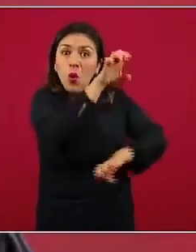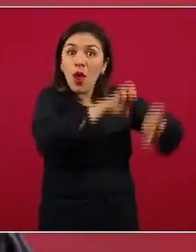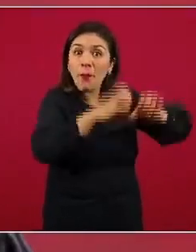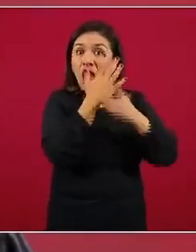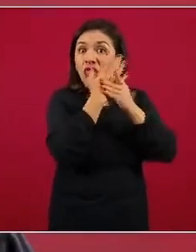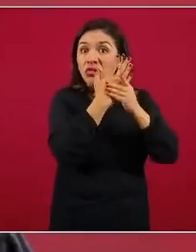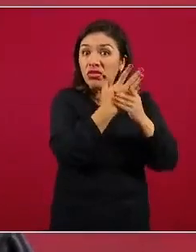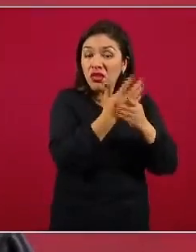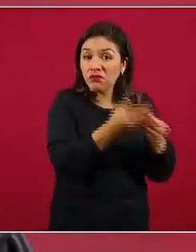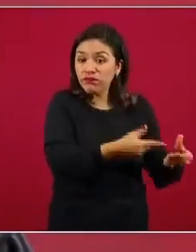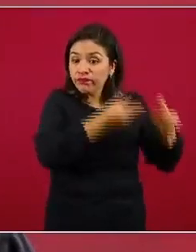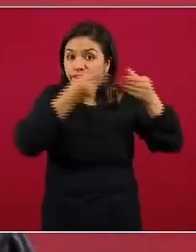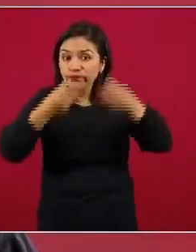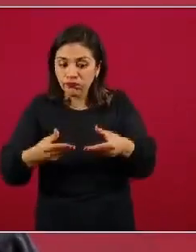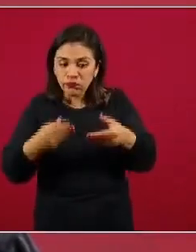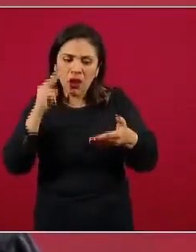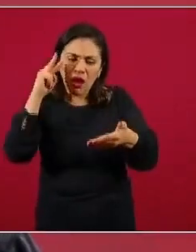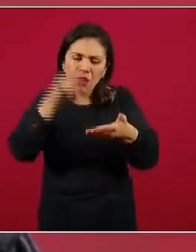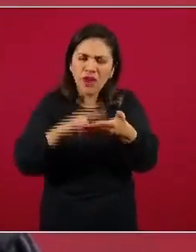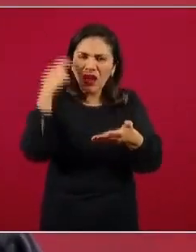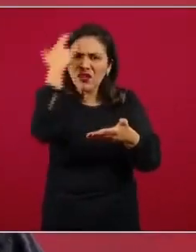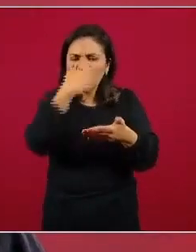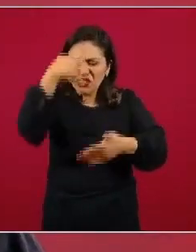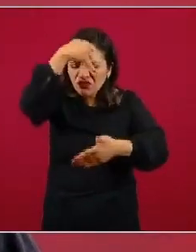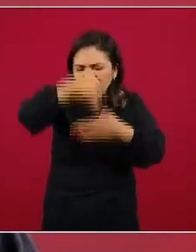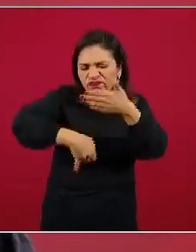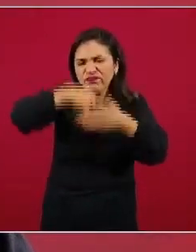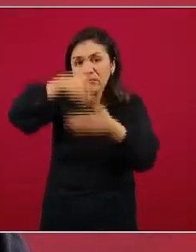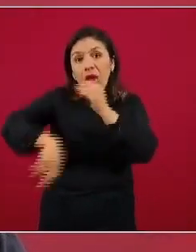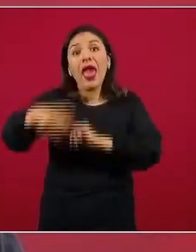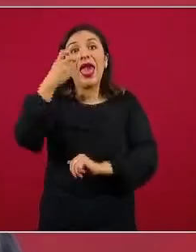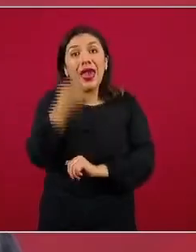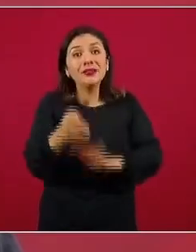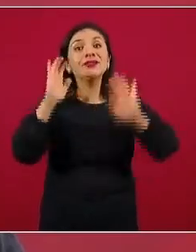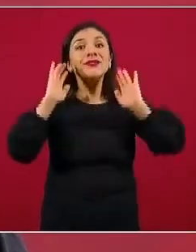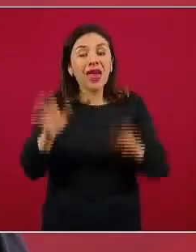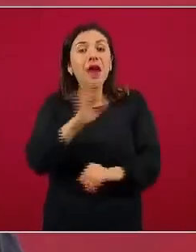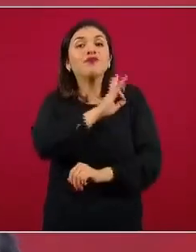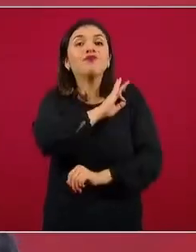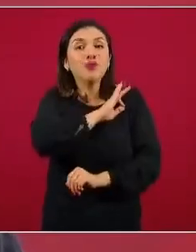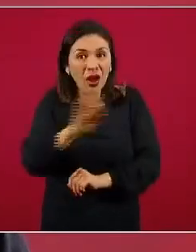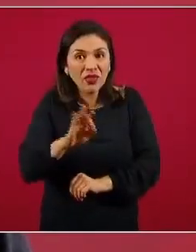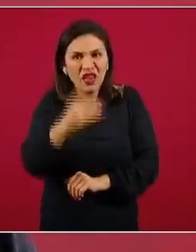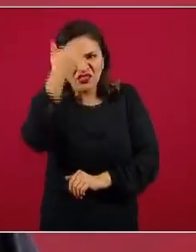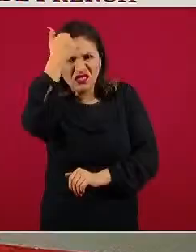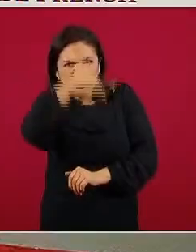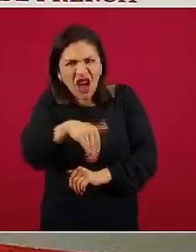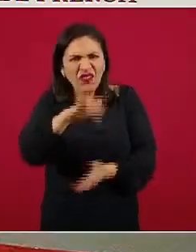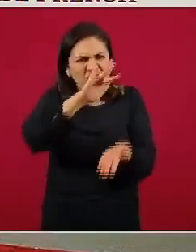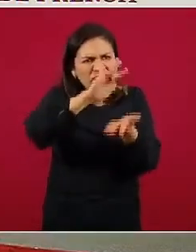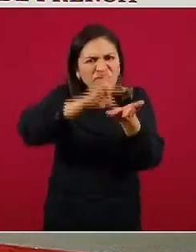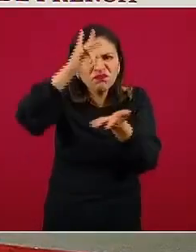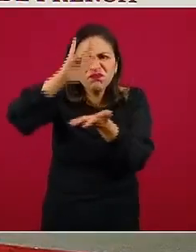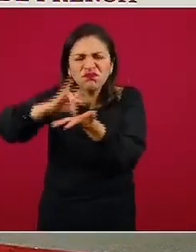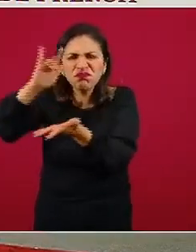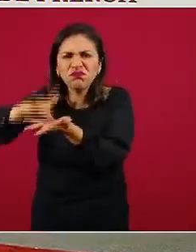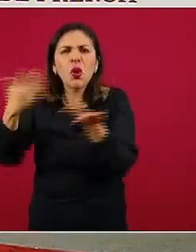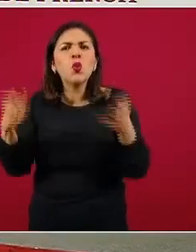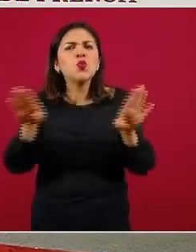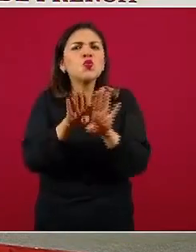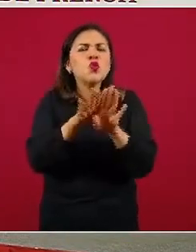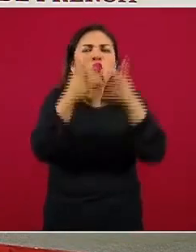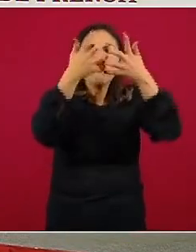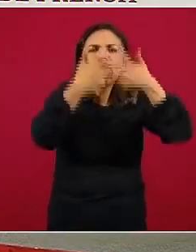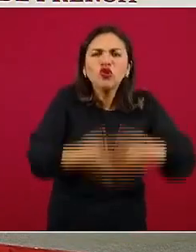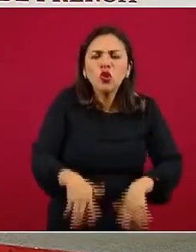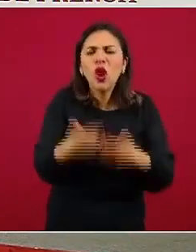están produciendo, están dando a conocer, para que entonces ahora sí, sabiendo exactamente cómo funciona,